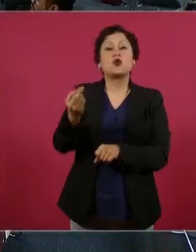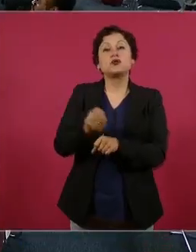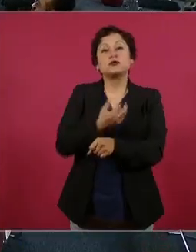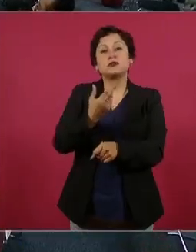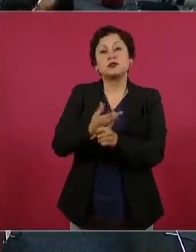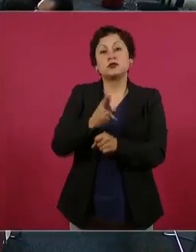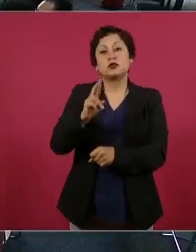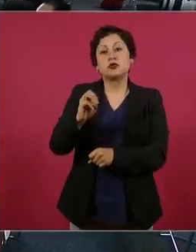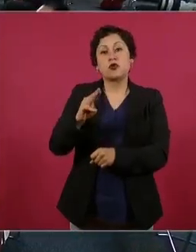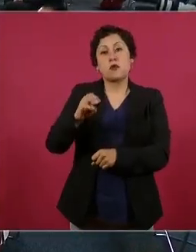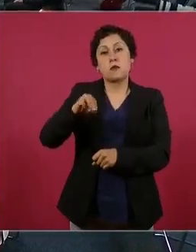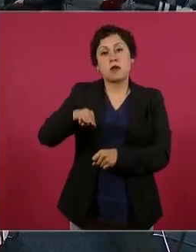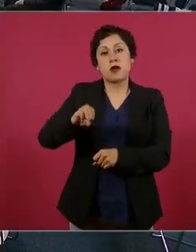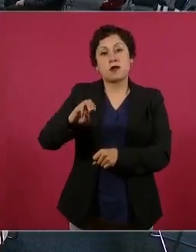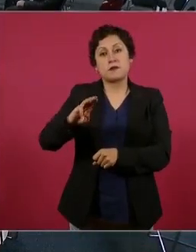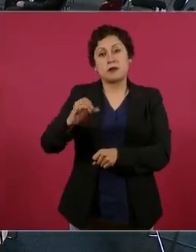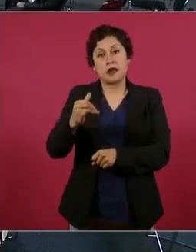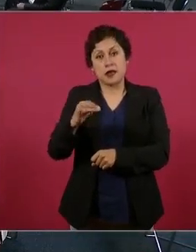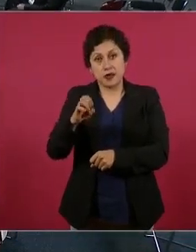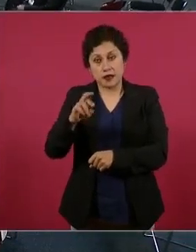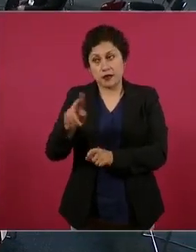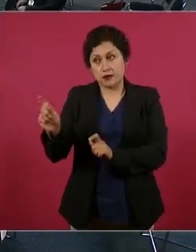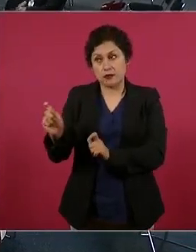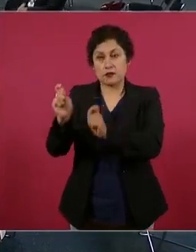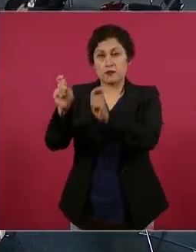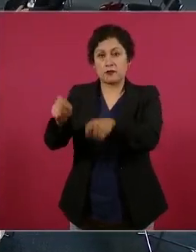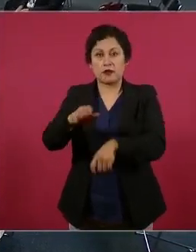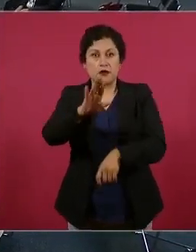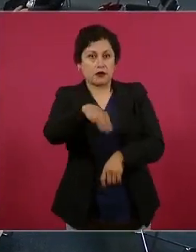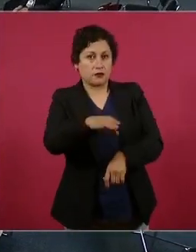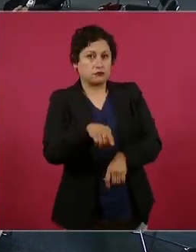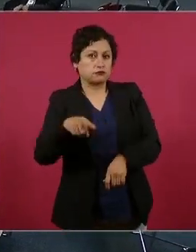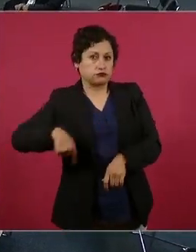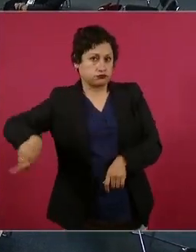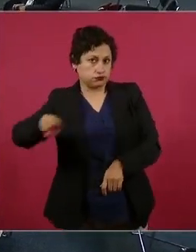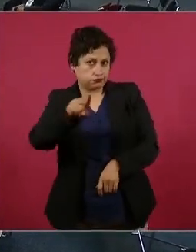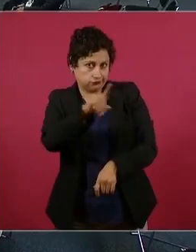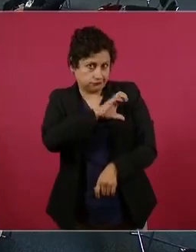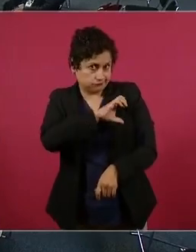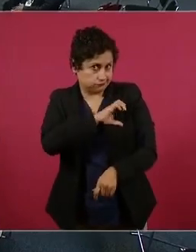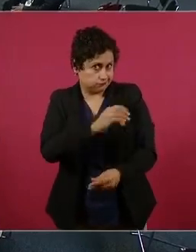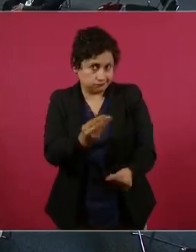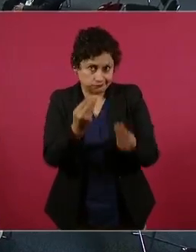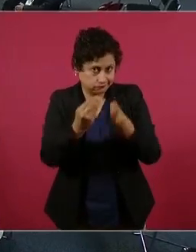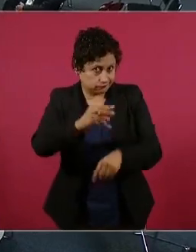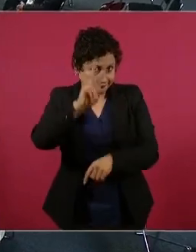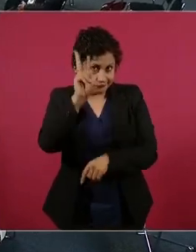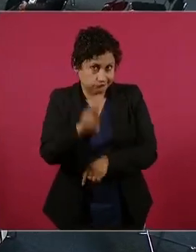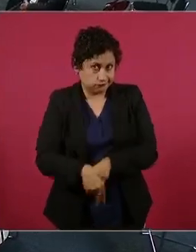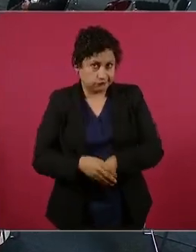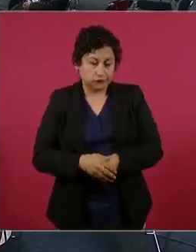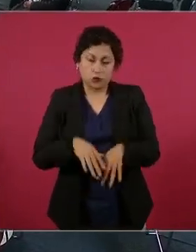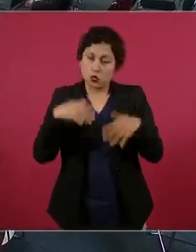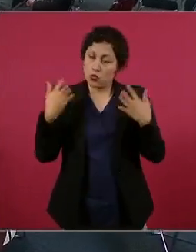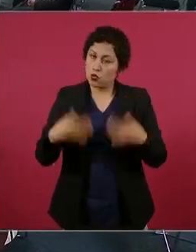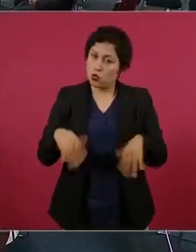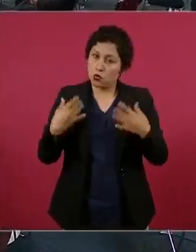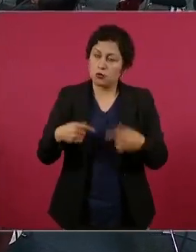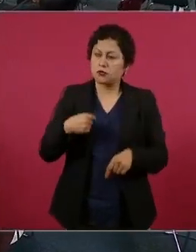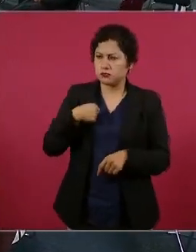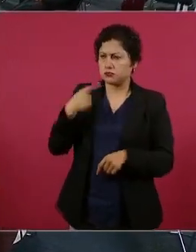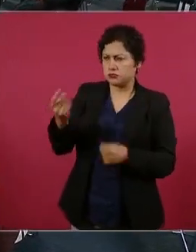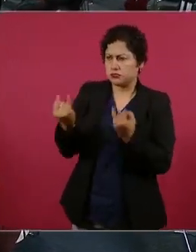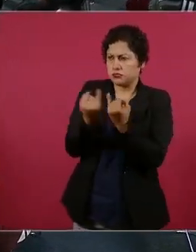las entreguen. Lo quieren mucho en Playa del Carmen, presidente. Sí, yo también. El asunto es que ya… Su presencia ahí sería para ese tema